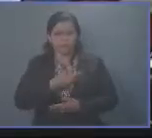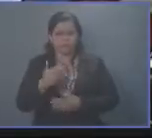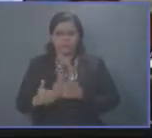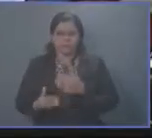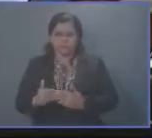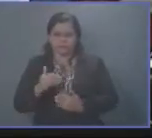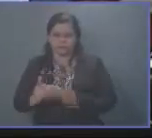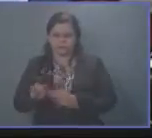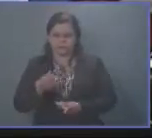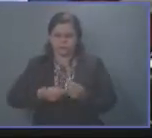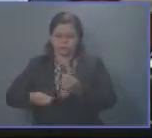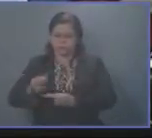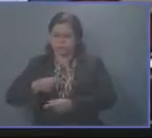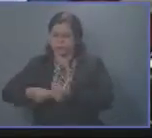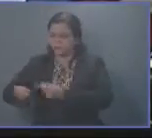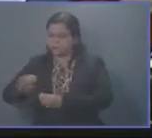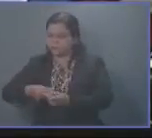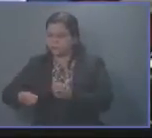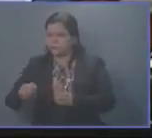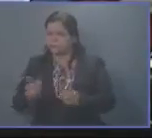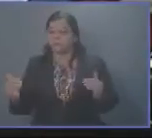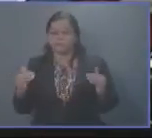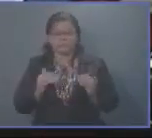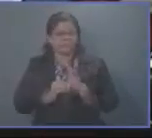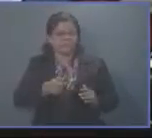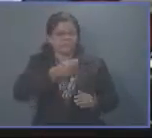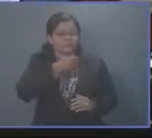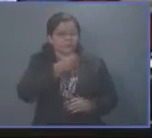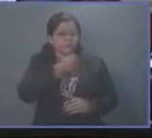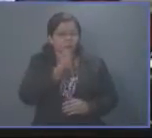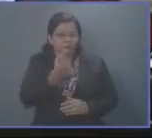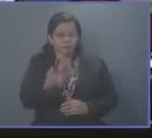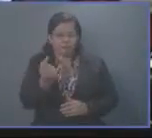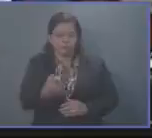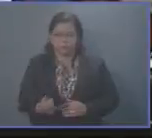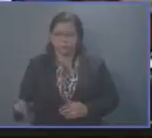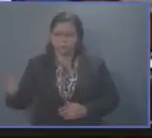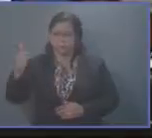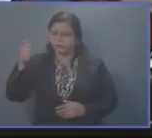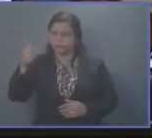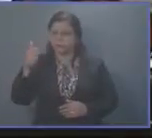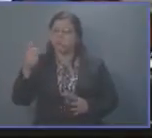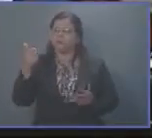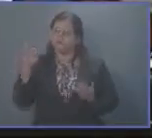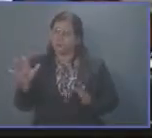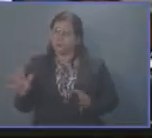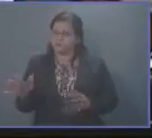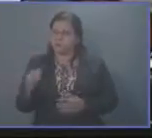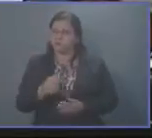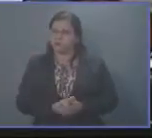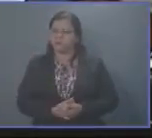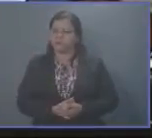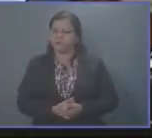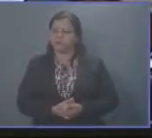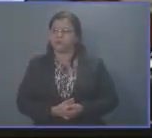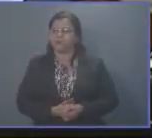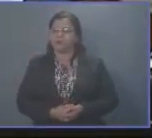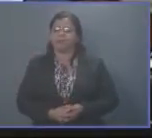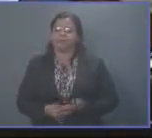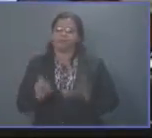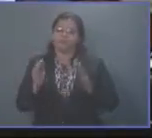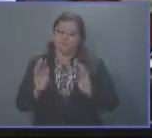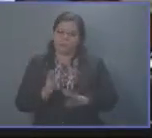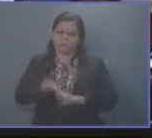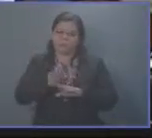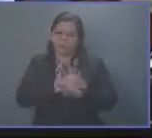que realiza y de la información que los emisores y comercios afiliados les proporcionan antes de